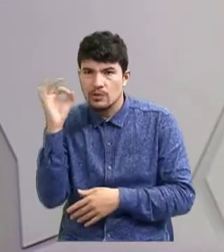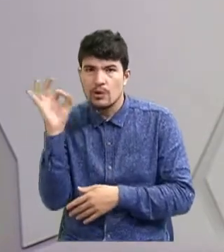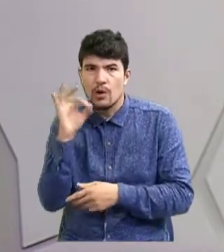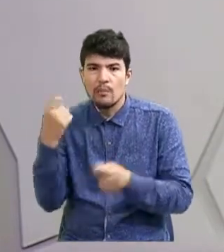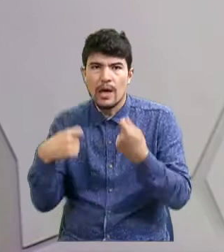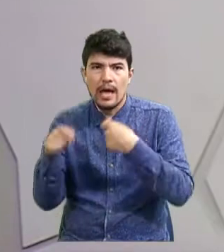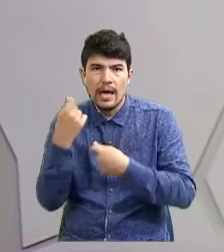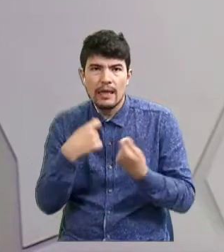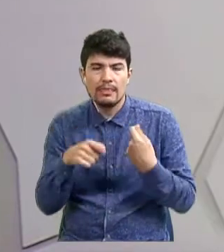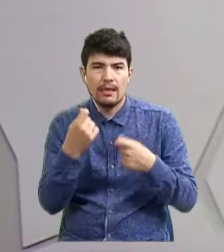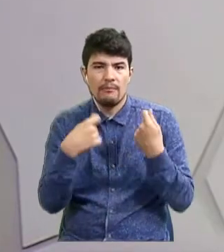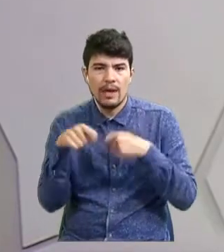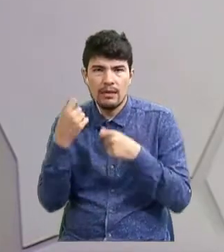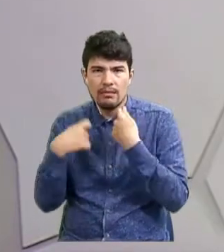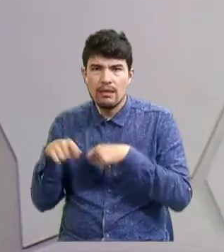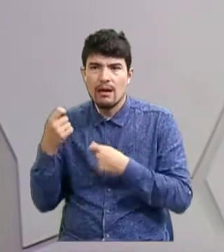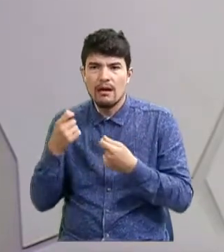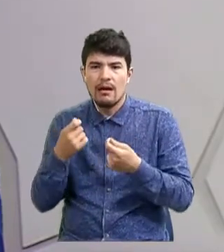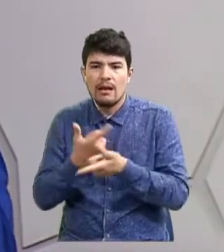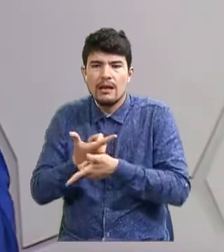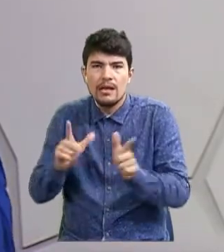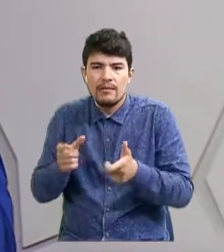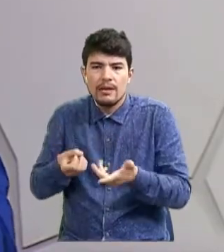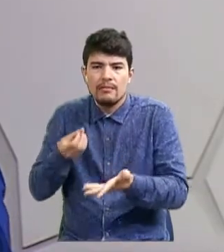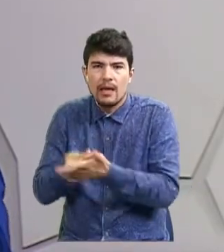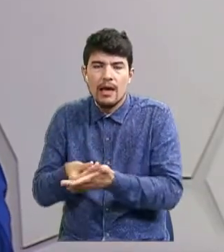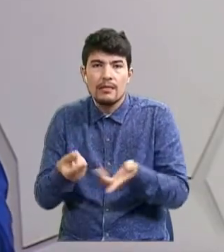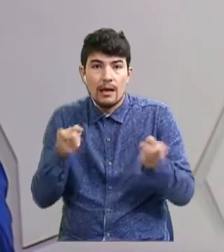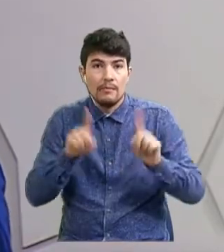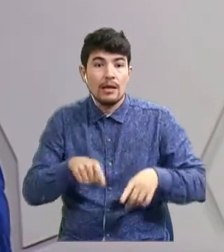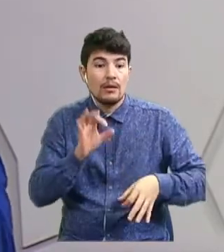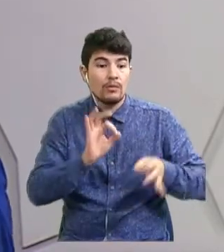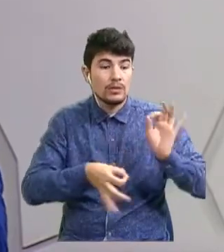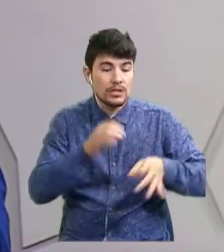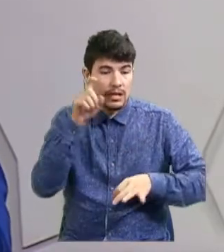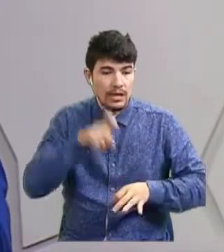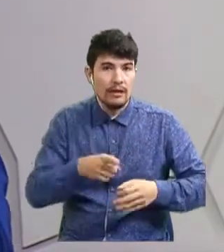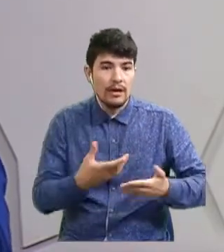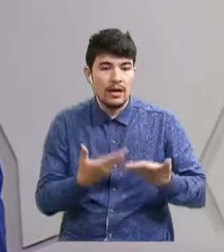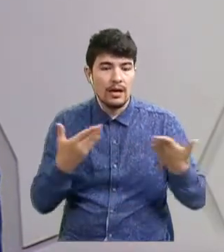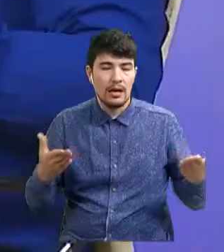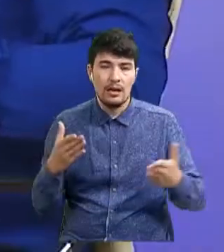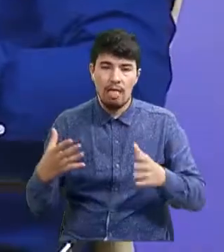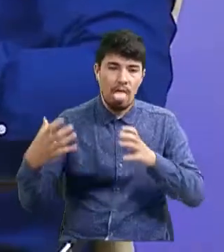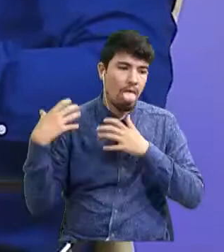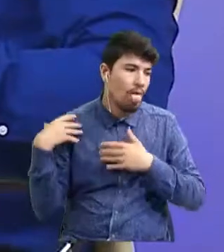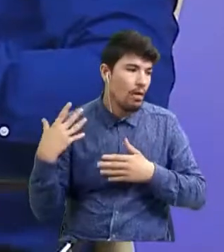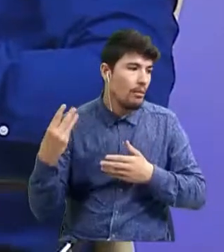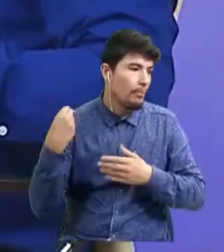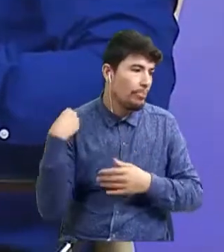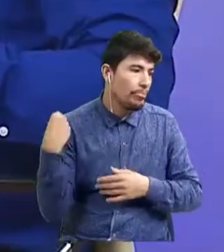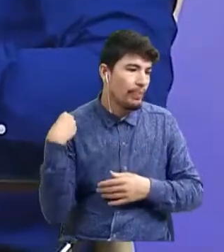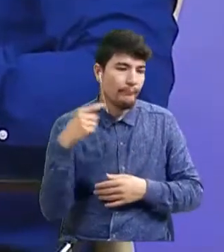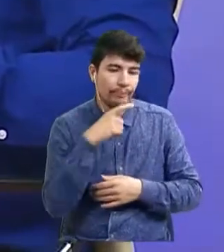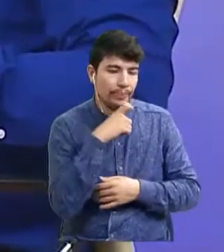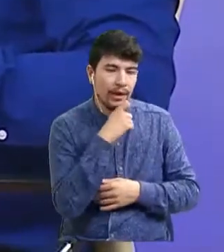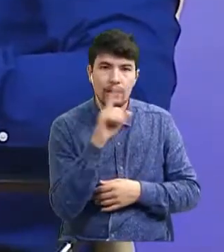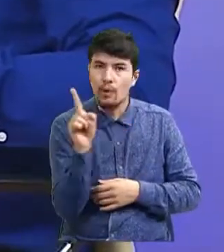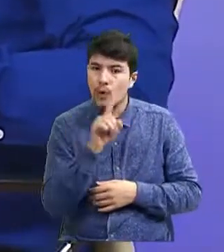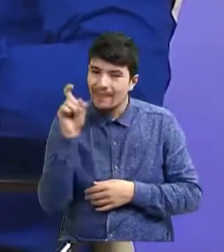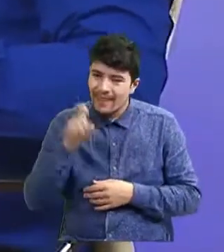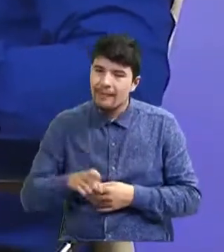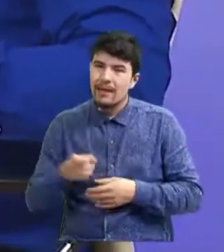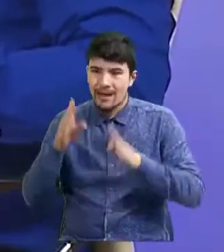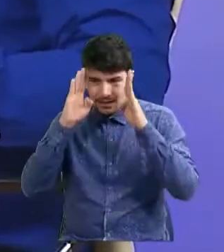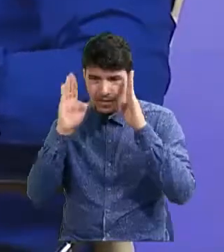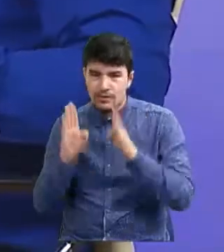venta de jurisprudencias, que es lo que estamos viendo. Además, la justicia debe funcionar y no debe ser de ruana. Entonces, aquí tenemos un problema también grande de impunidad